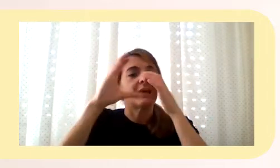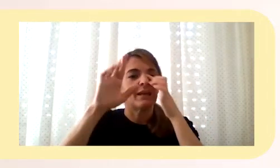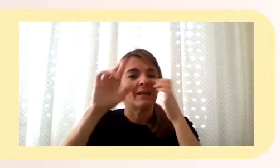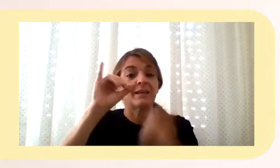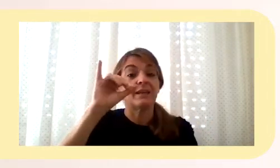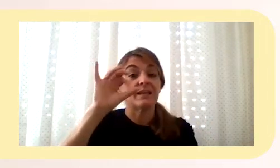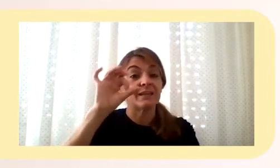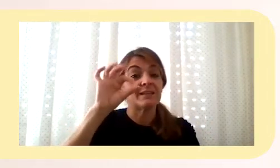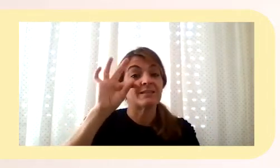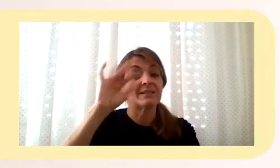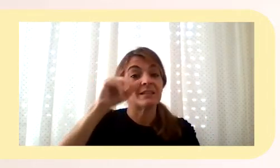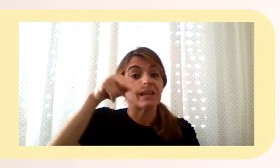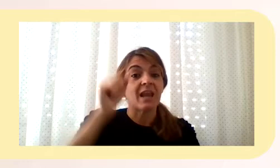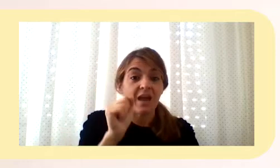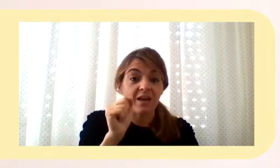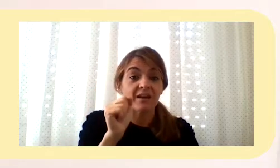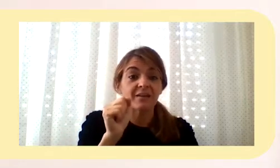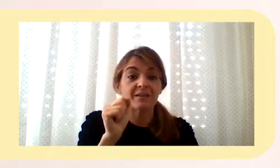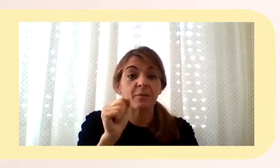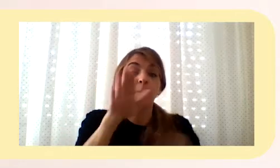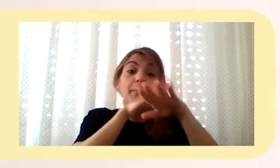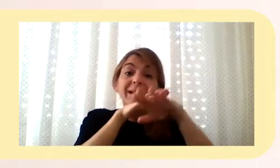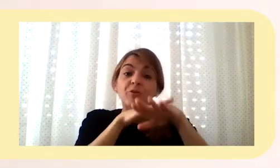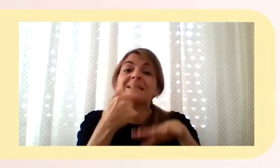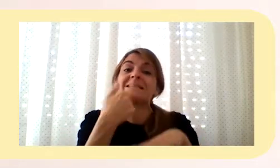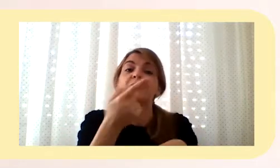con Batuoli, perdóname si no lo digo bien, Batuoli